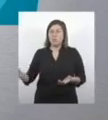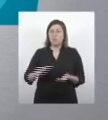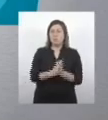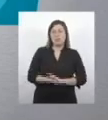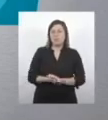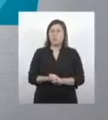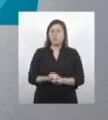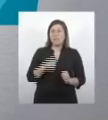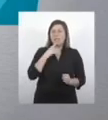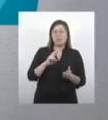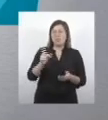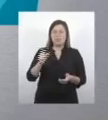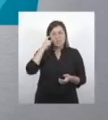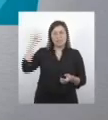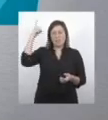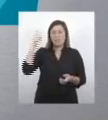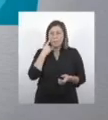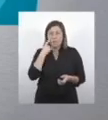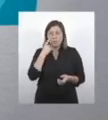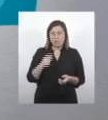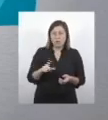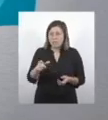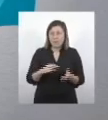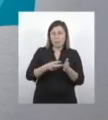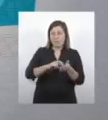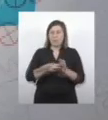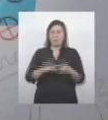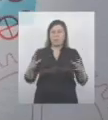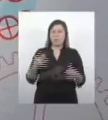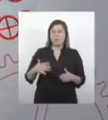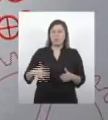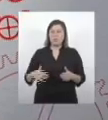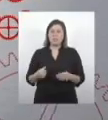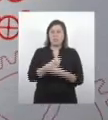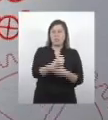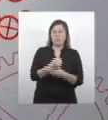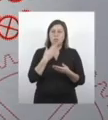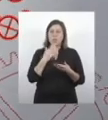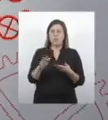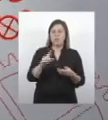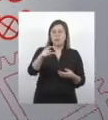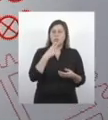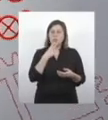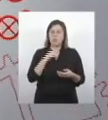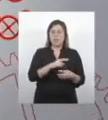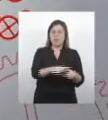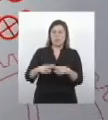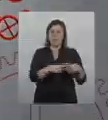cofinanciamiento de actividades para la creación, puesta en marcha y despegue de sus empresas.